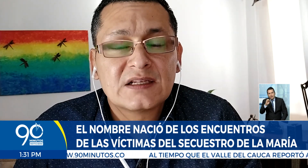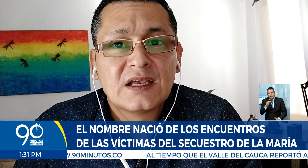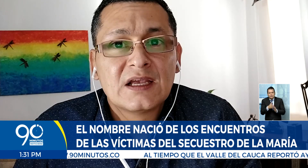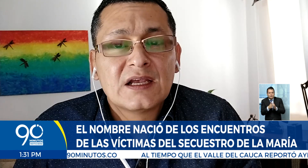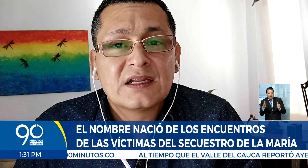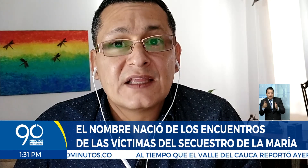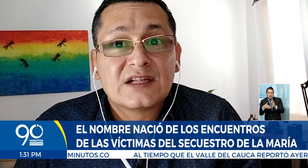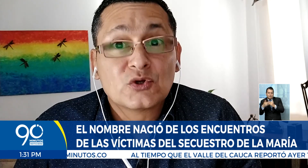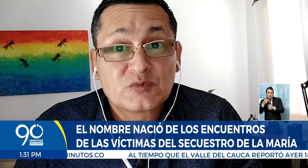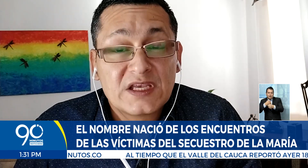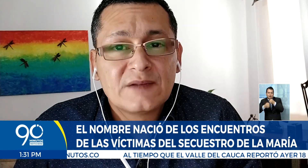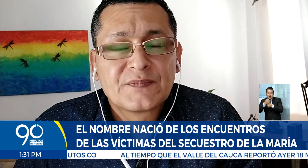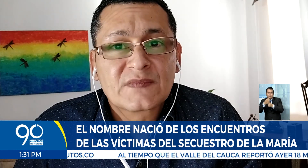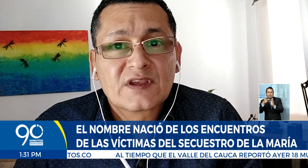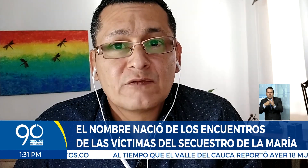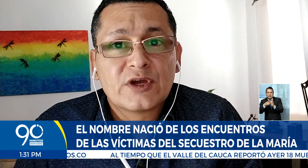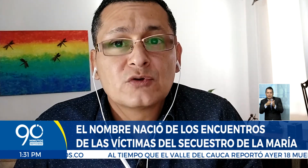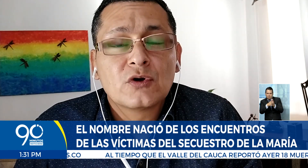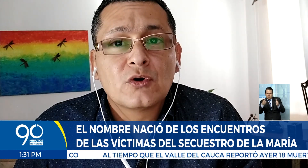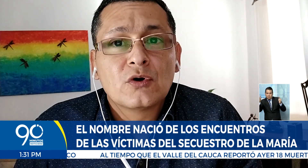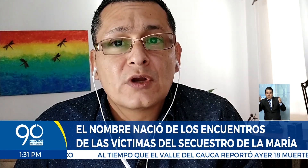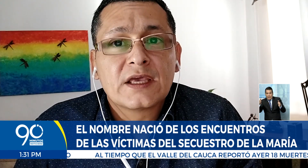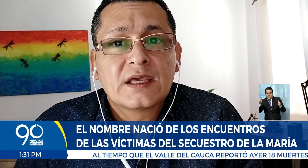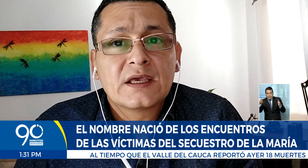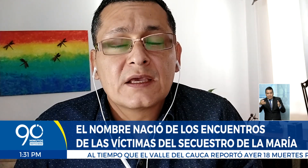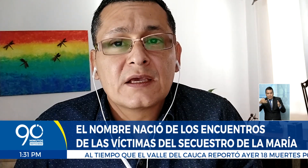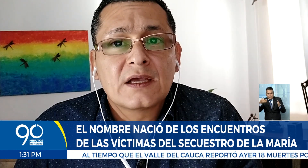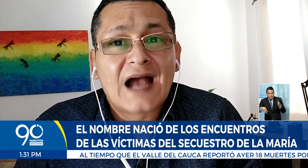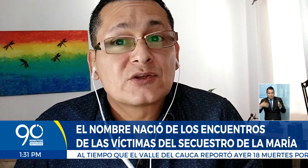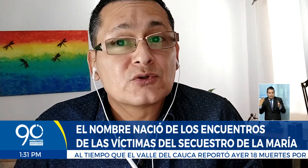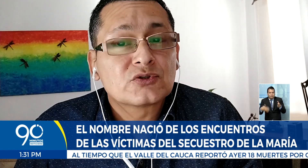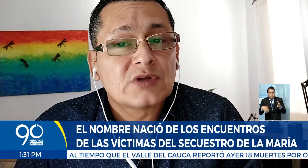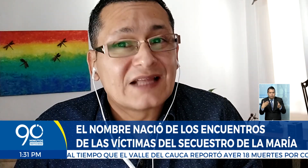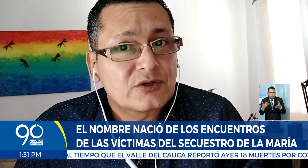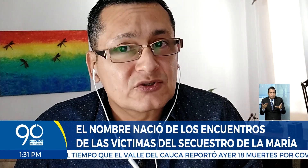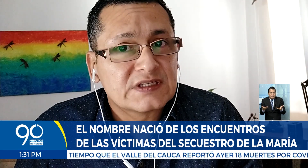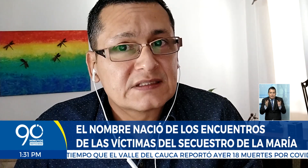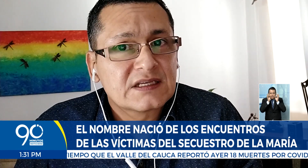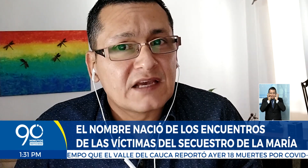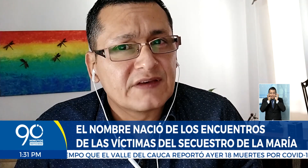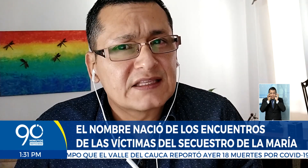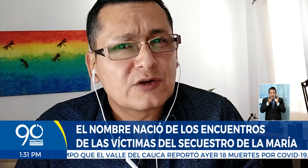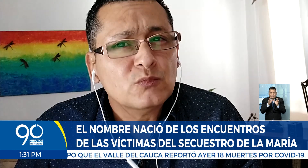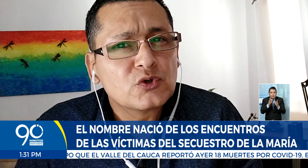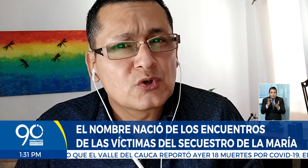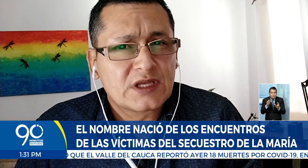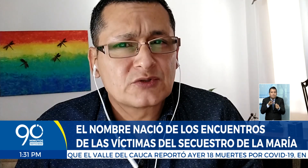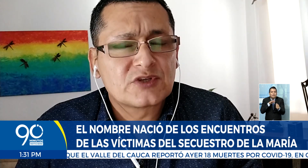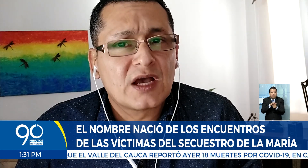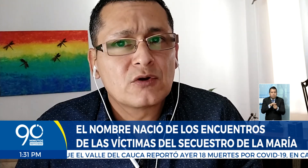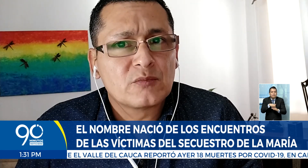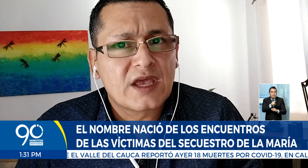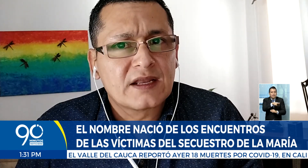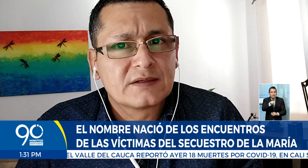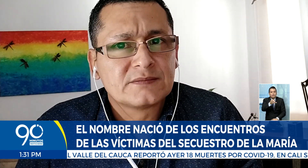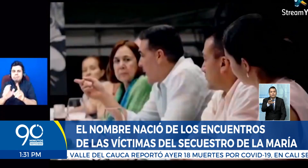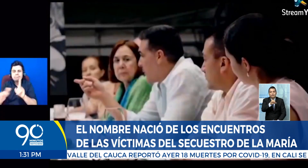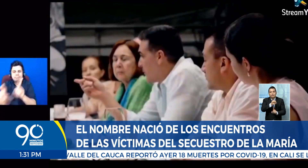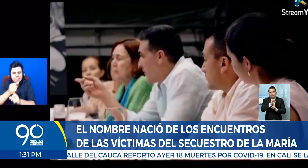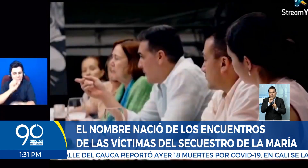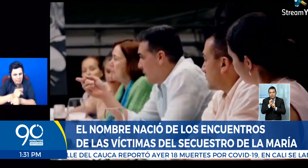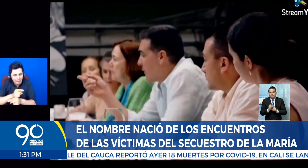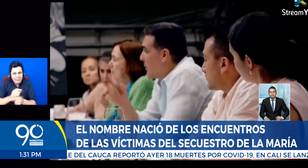del 2000 fueron y actos atroces que afectaron mucho la sociedad colombiana